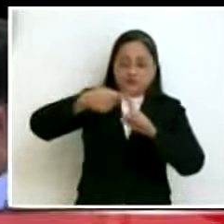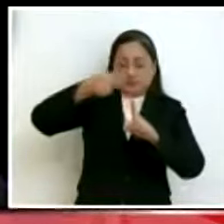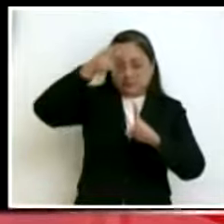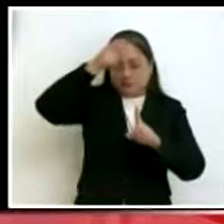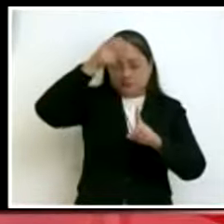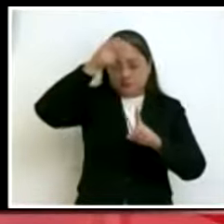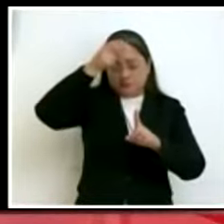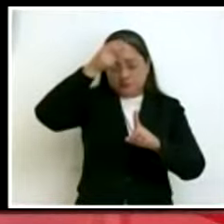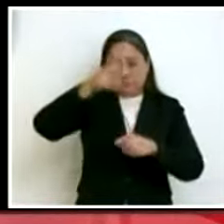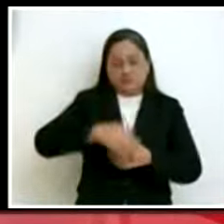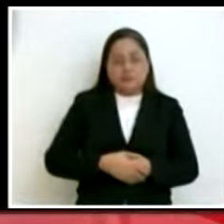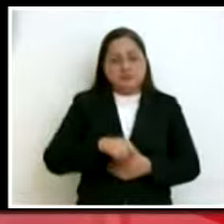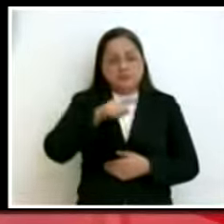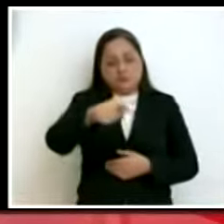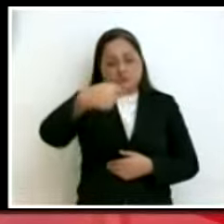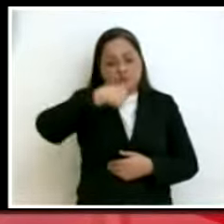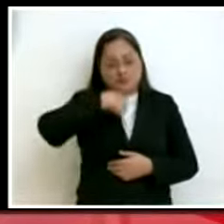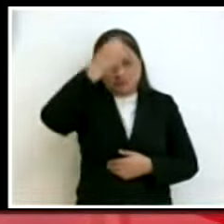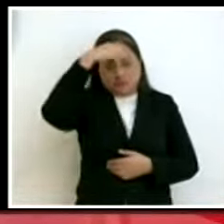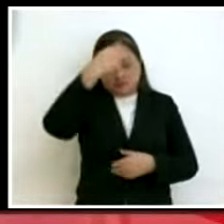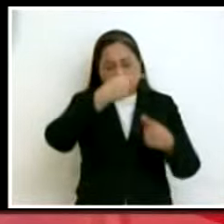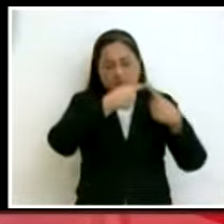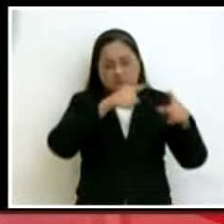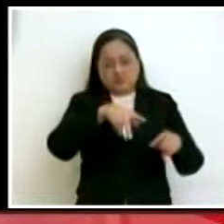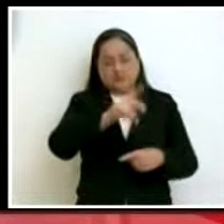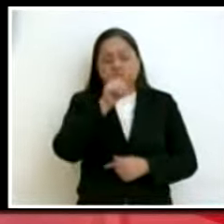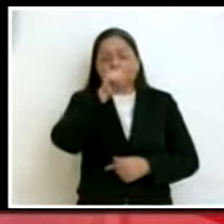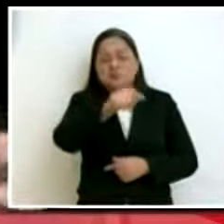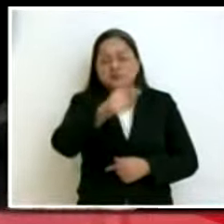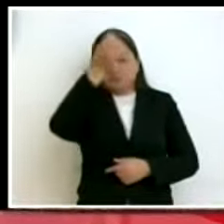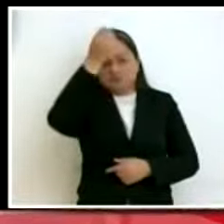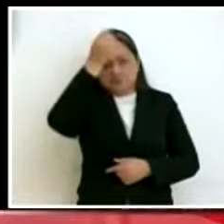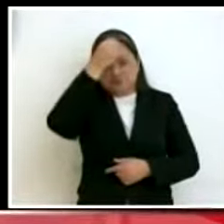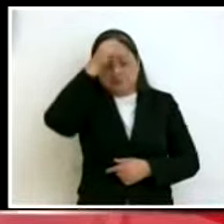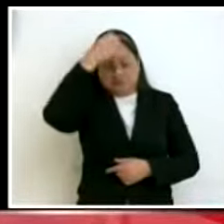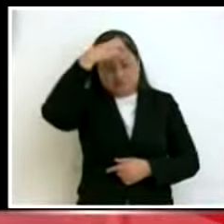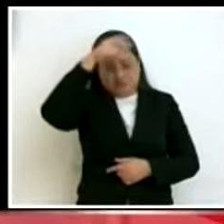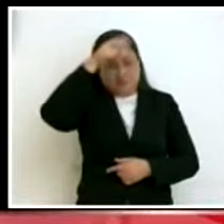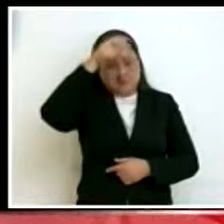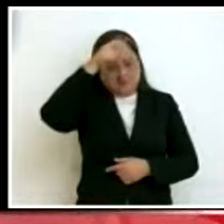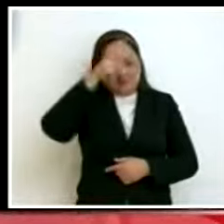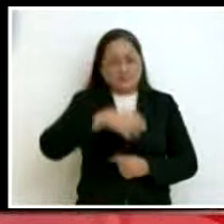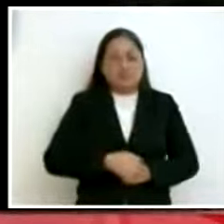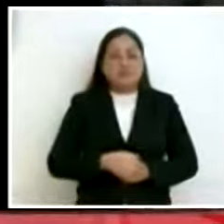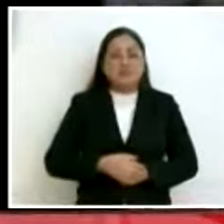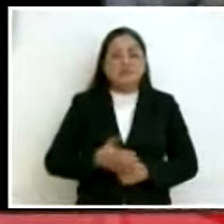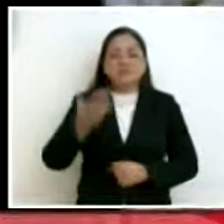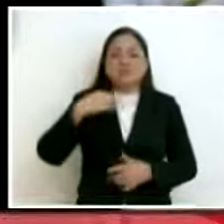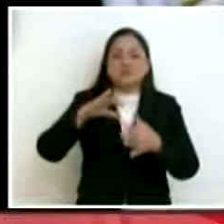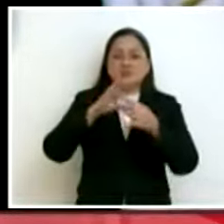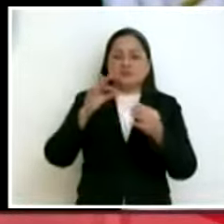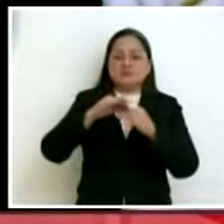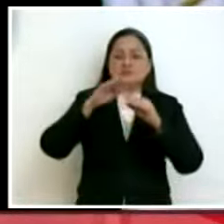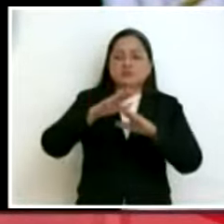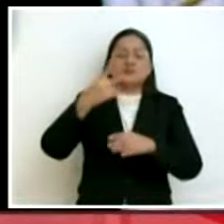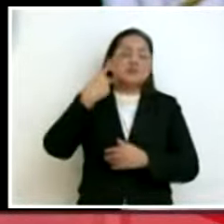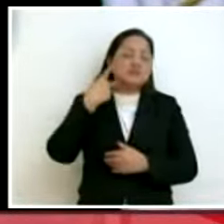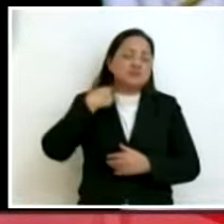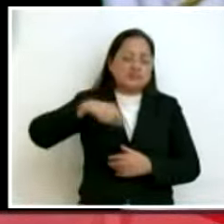opositor A mi modo de pensar Pero muy inteligente describió una vez la política mexicana como el